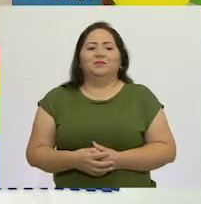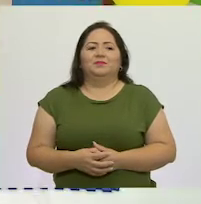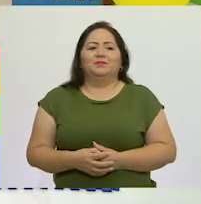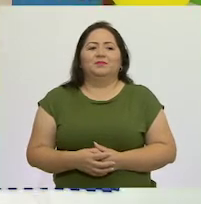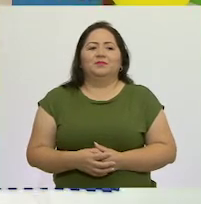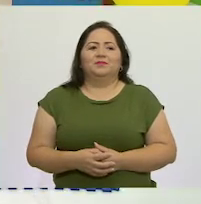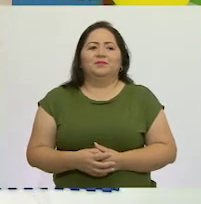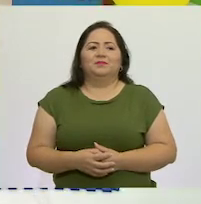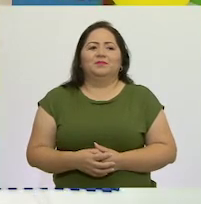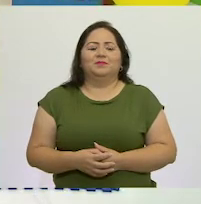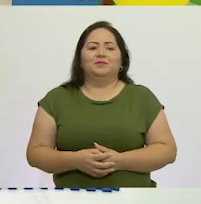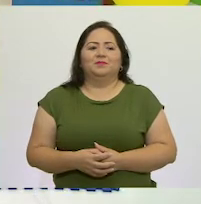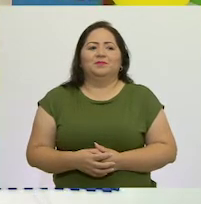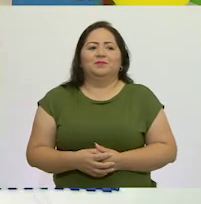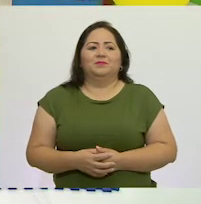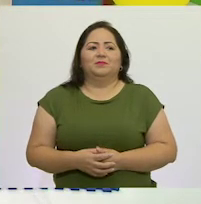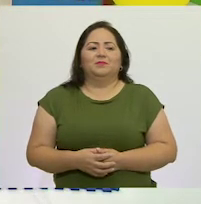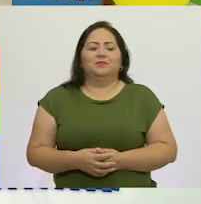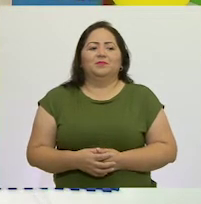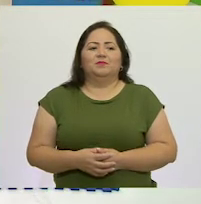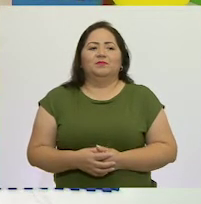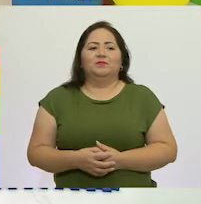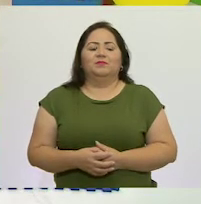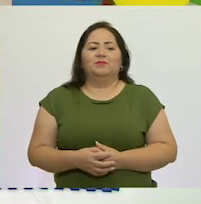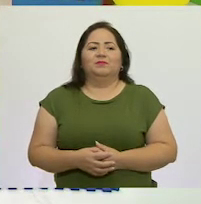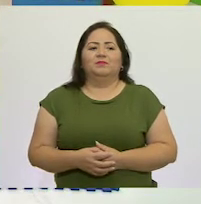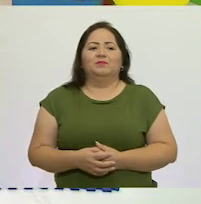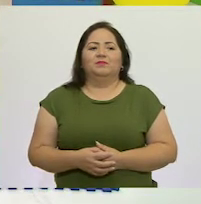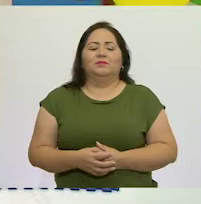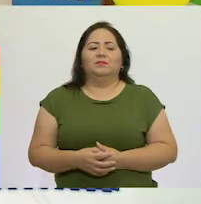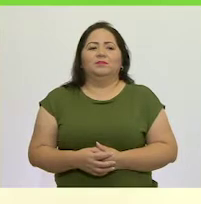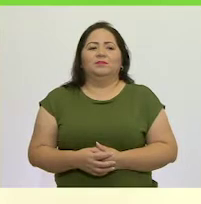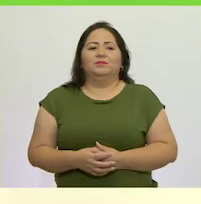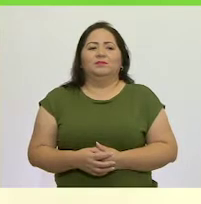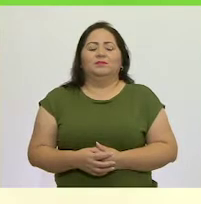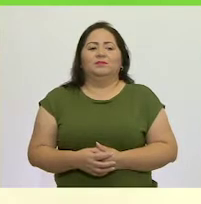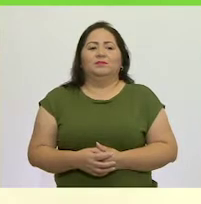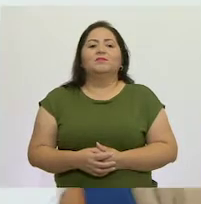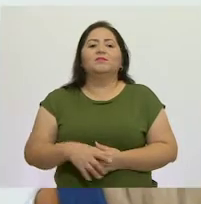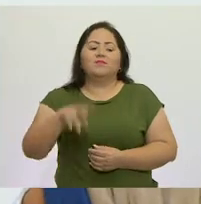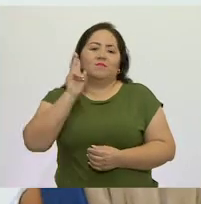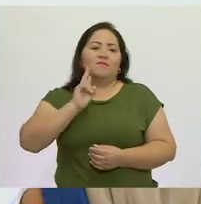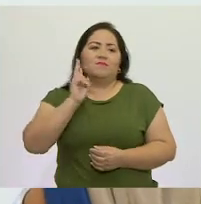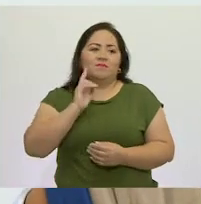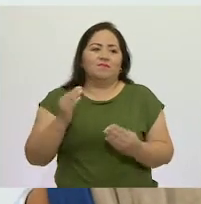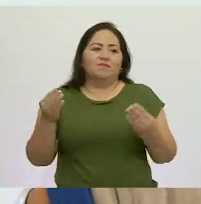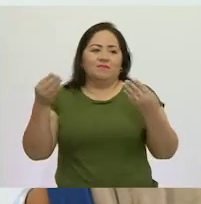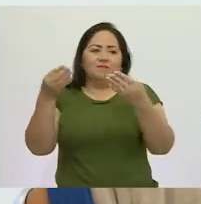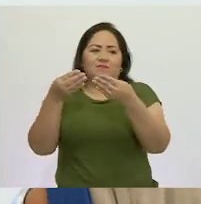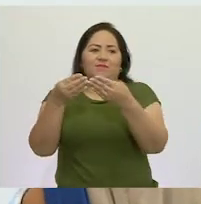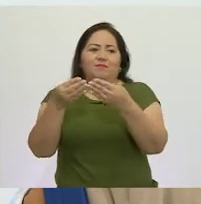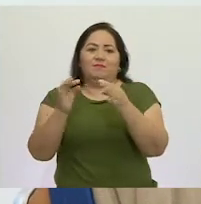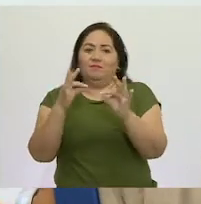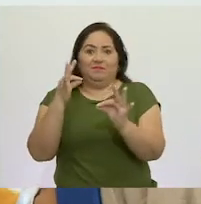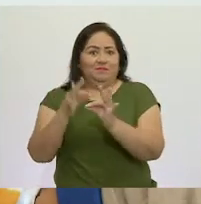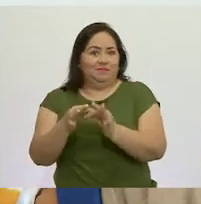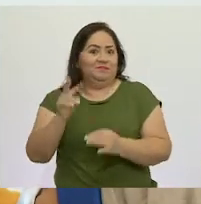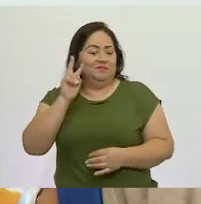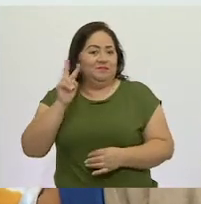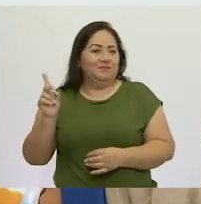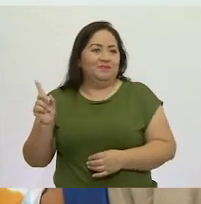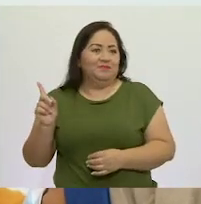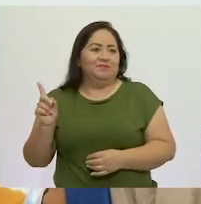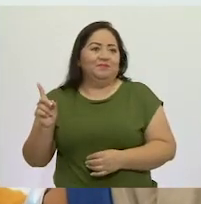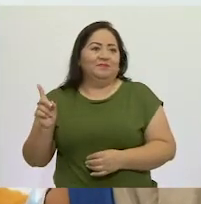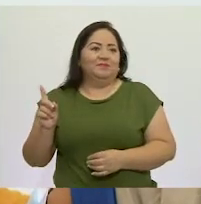Esta es. Vamos a ponerla. A ver si sí se armó la pintura. A ver. Listas, listos en casa. Miren aquí.